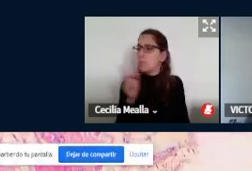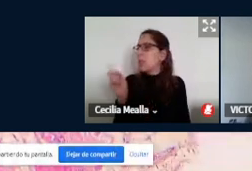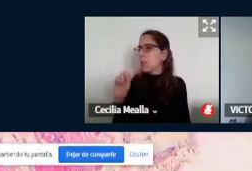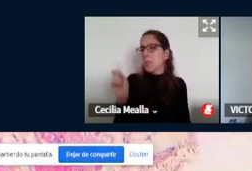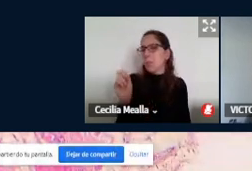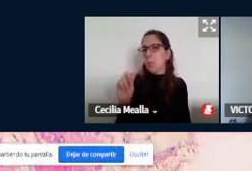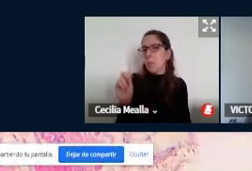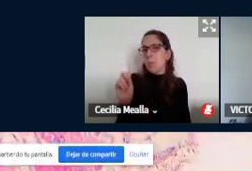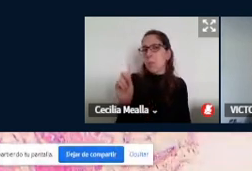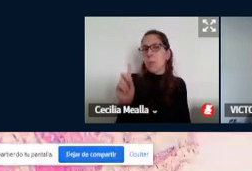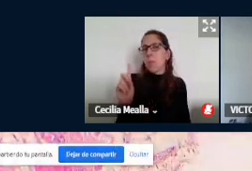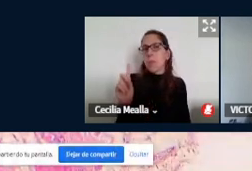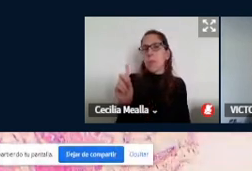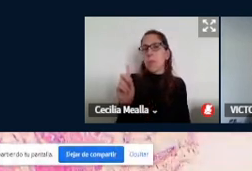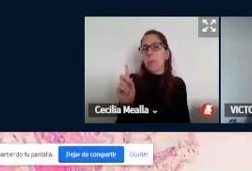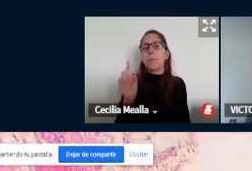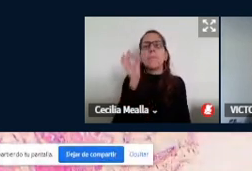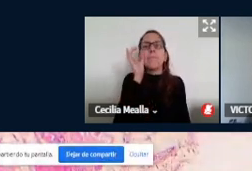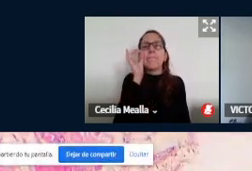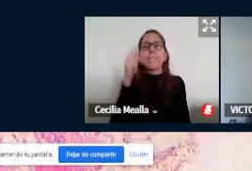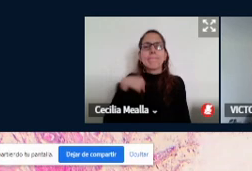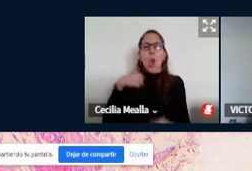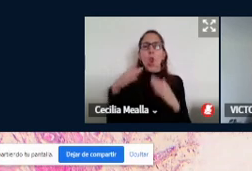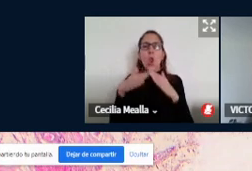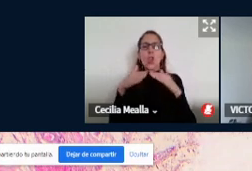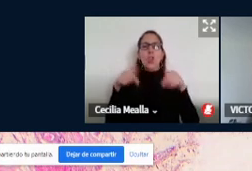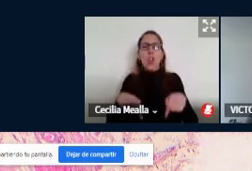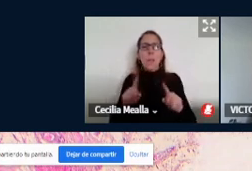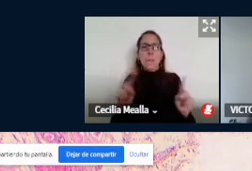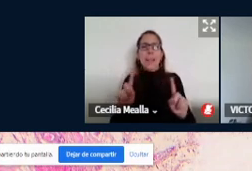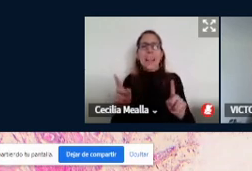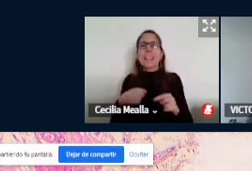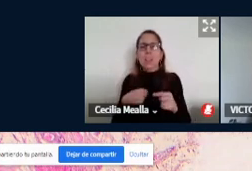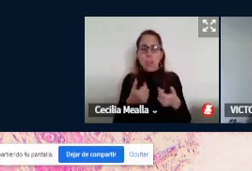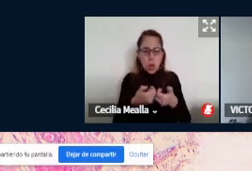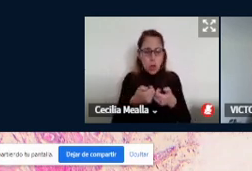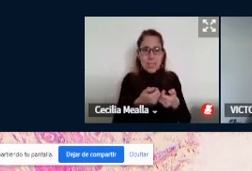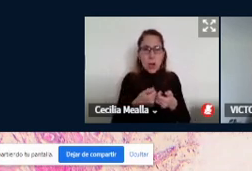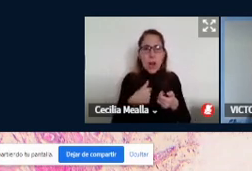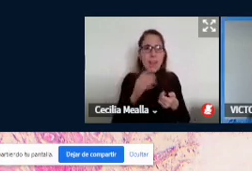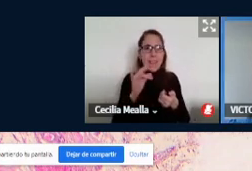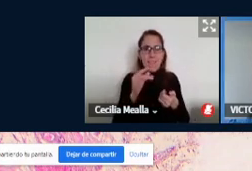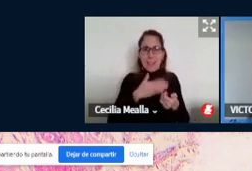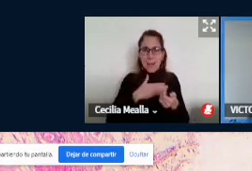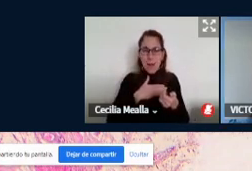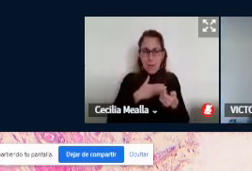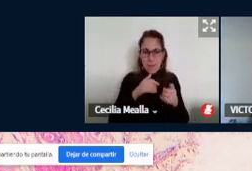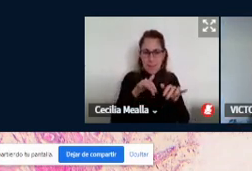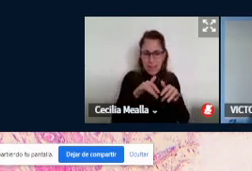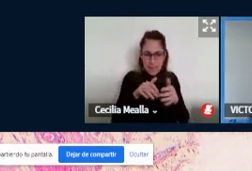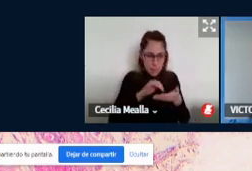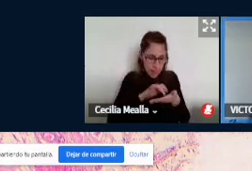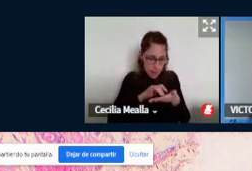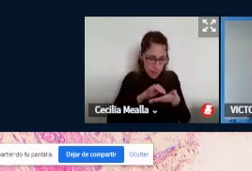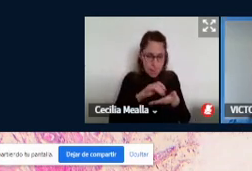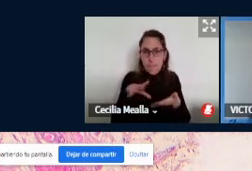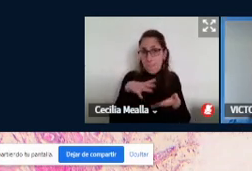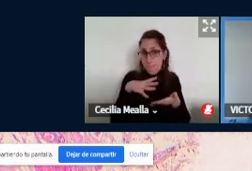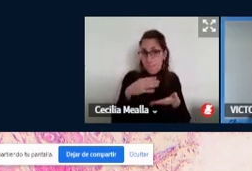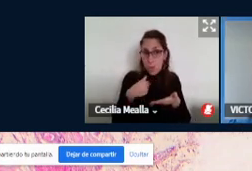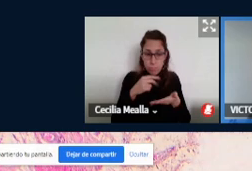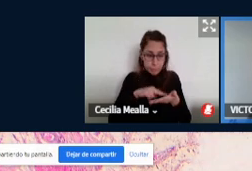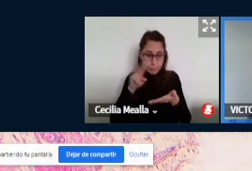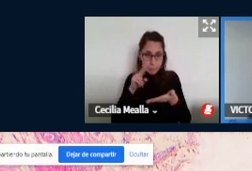No, solamente que estoy en un amigo y estoy con el celu y no puedo escribir mucho, se me complica bastante. Bueno,